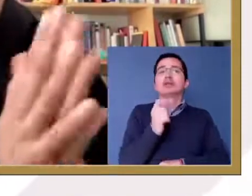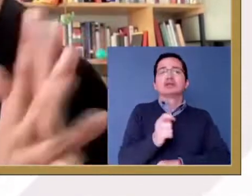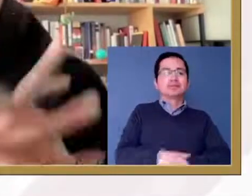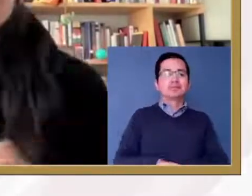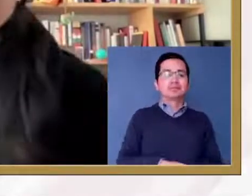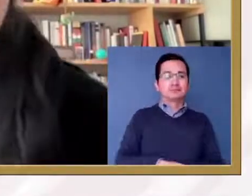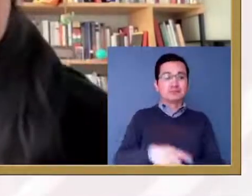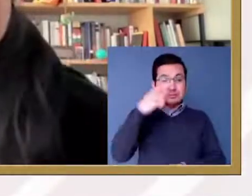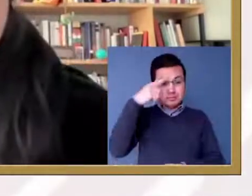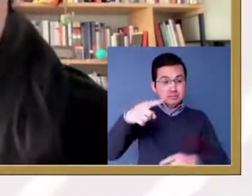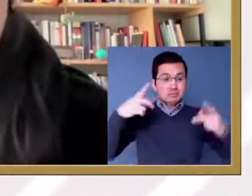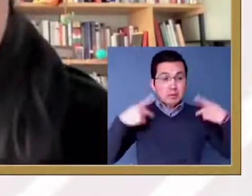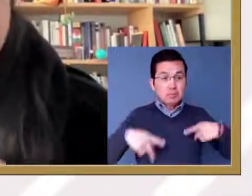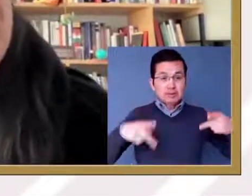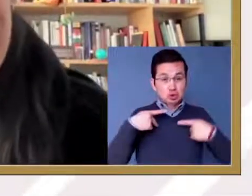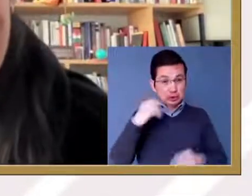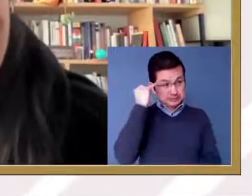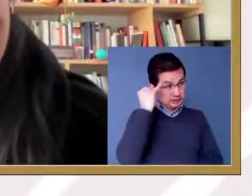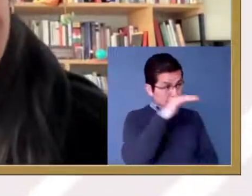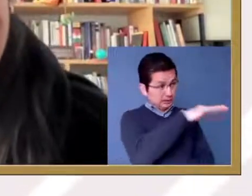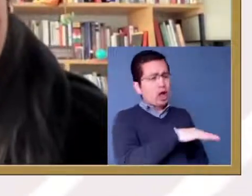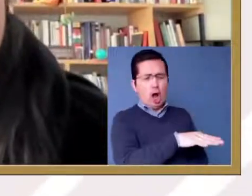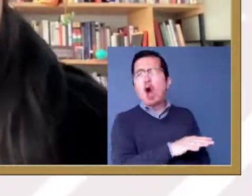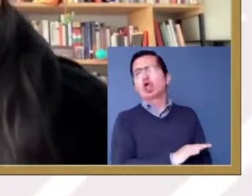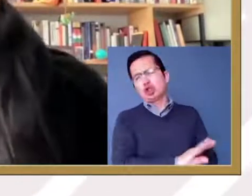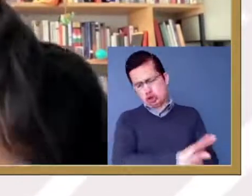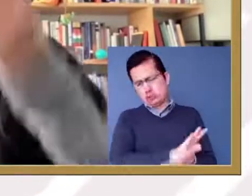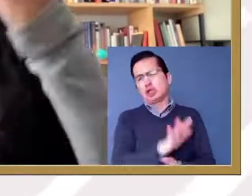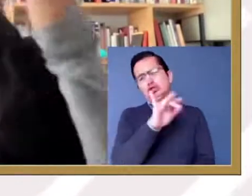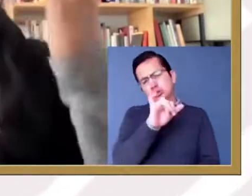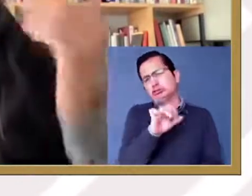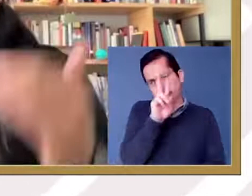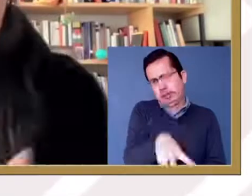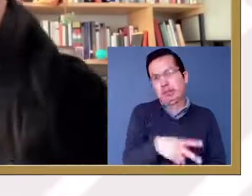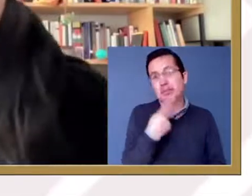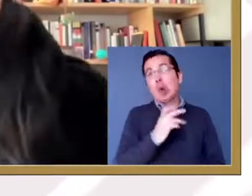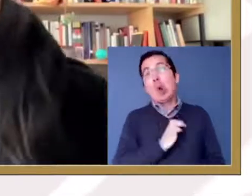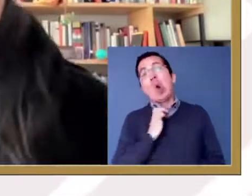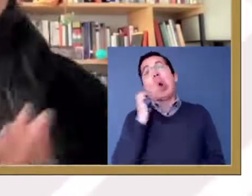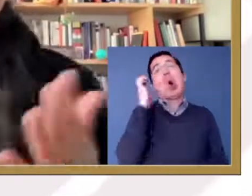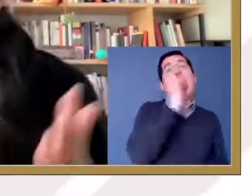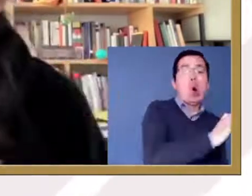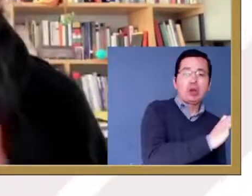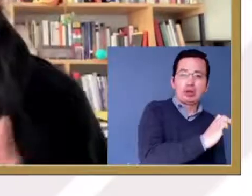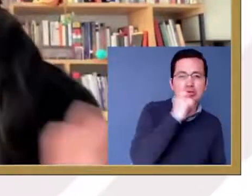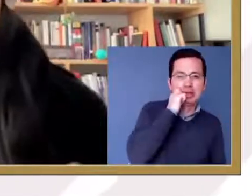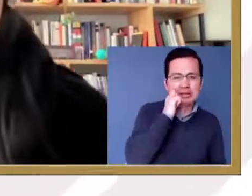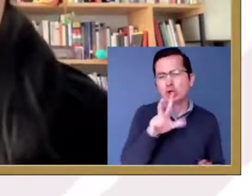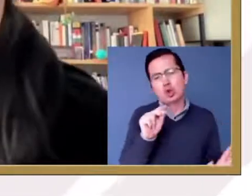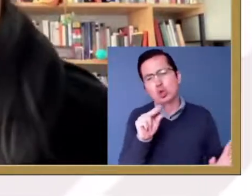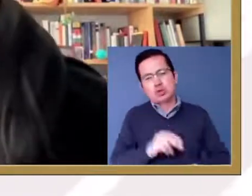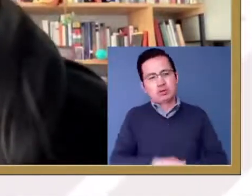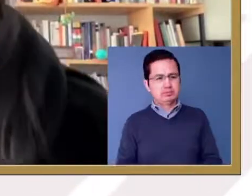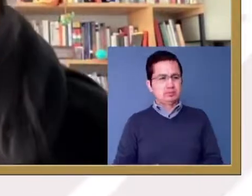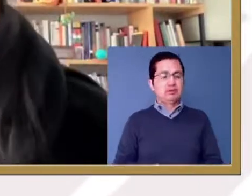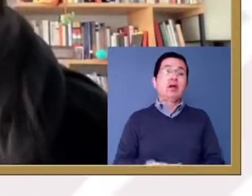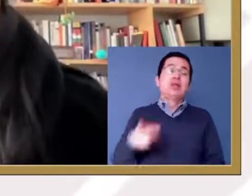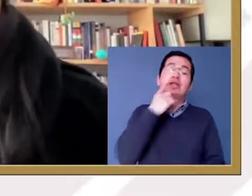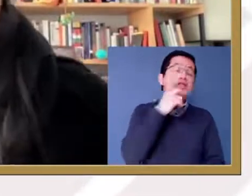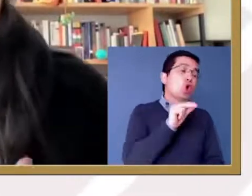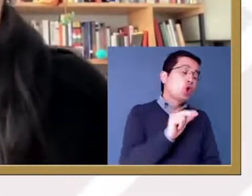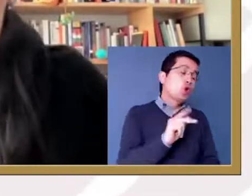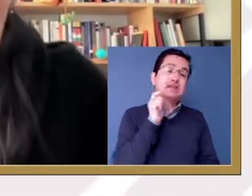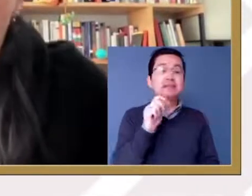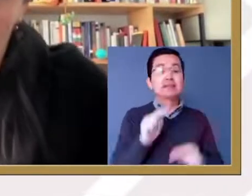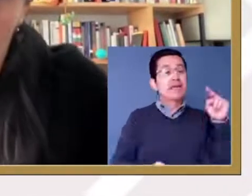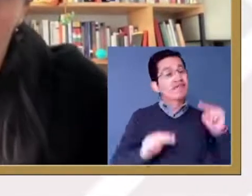indígenas son discriminadas, pero no es racismo, es como, entonces, ¿qué es? ¿Sí? Y entonces de nuevo vamos, no, es que es clasismo, no es solo clasismo, ¿sí?